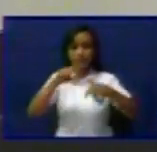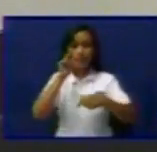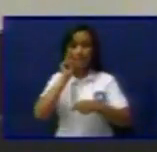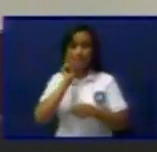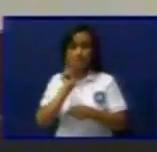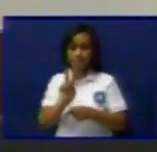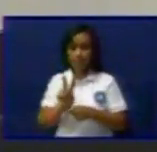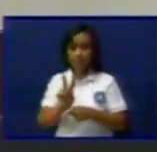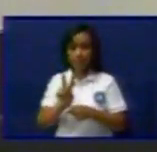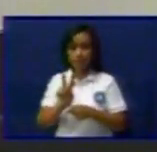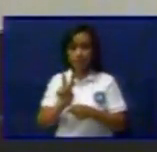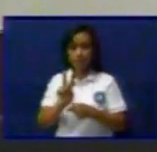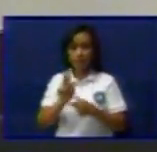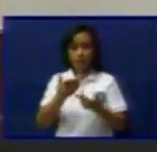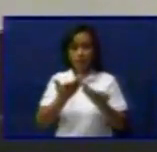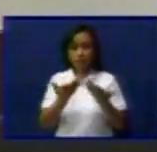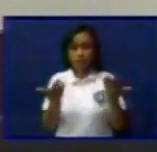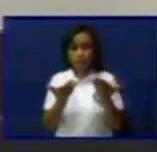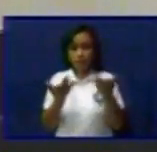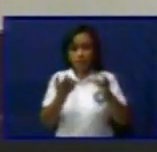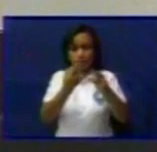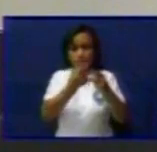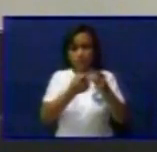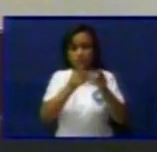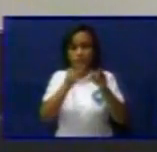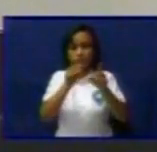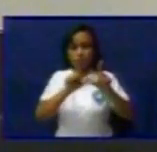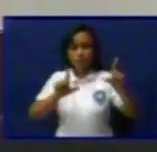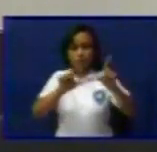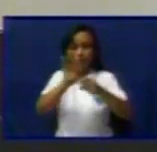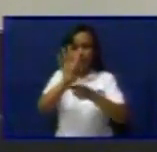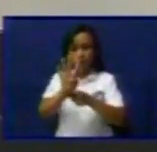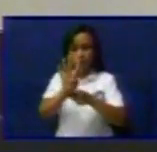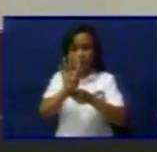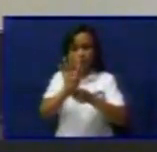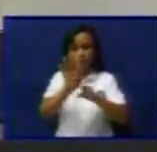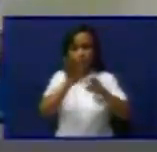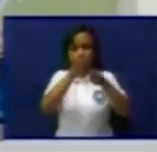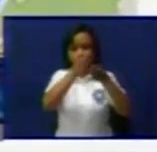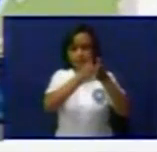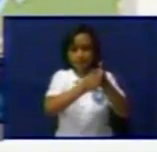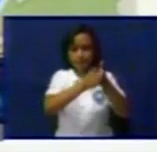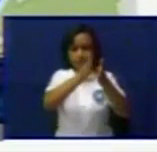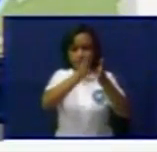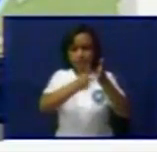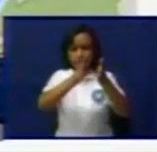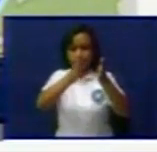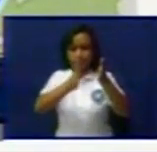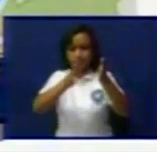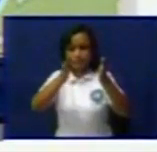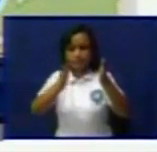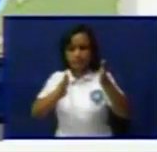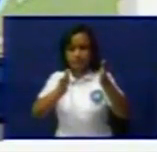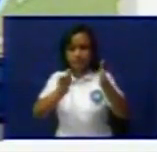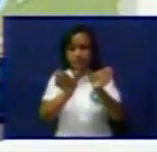Aquí vemos la distribución de las cuatro zonas funcionales.